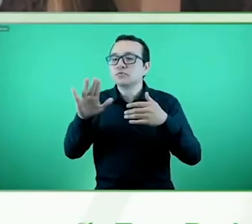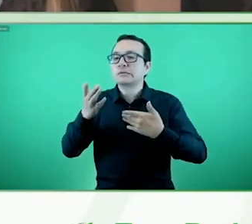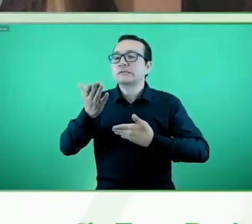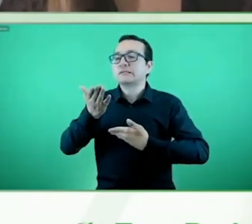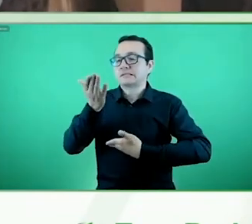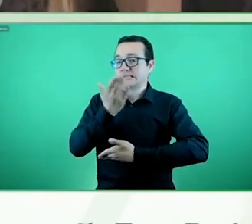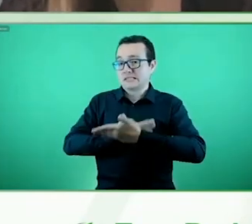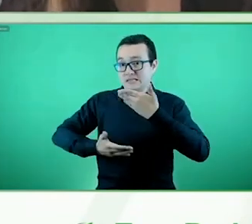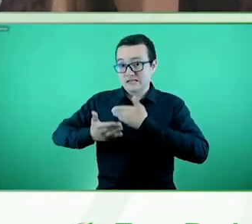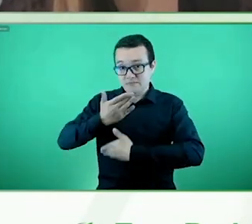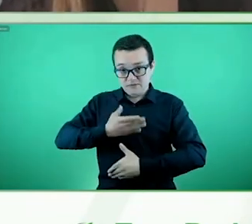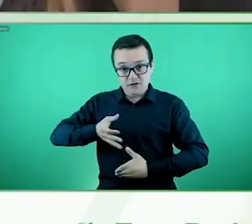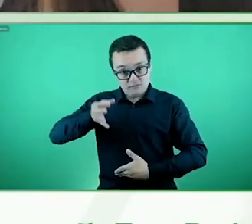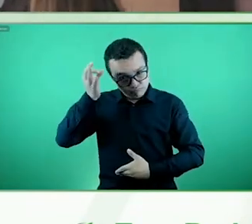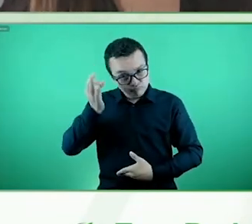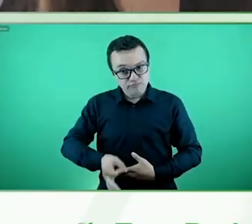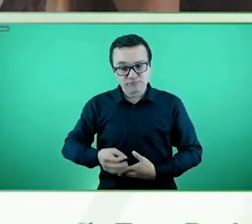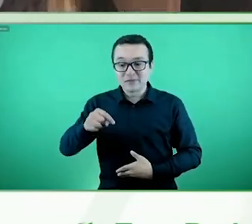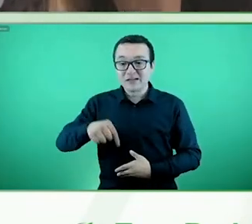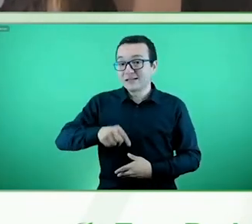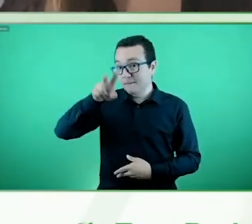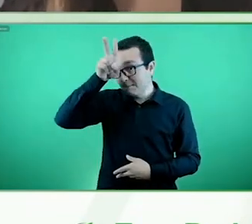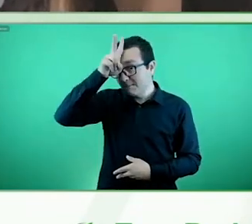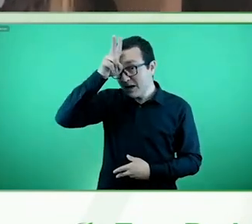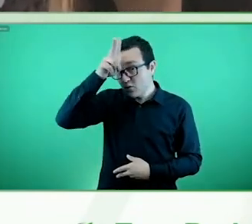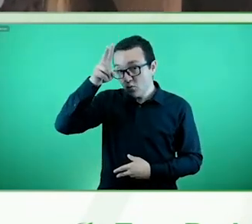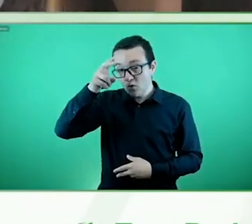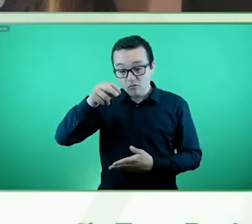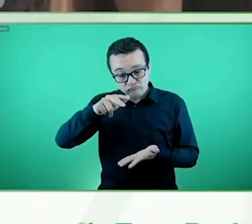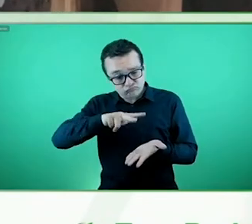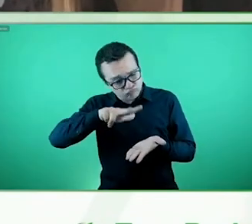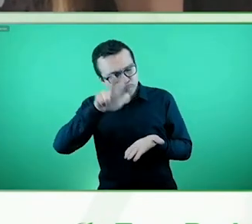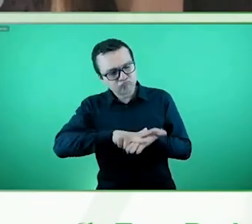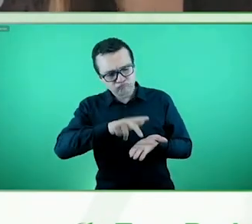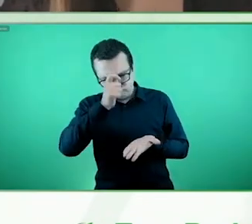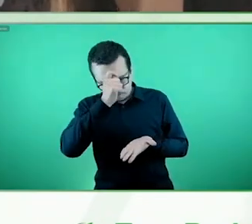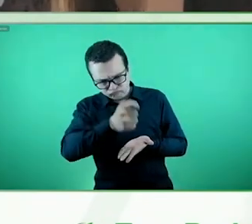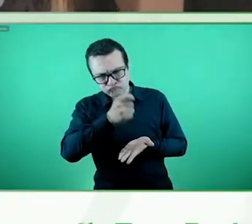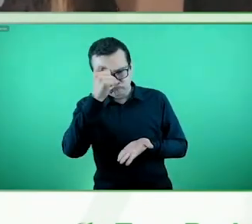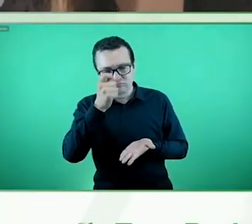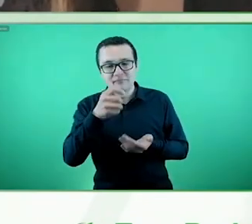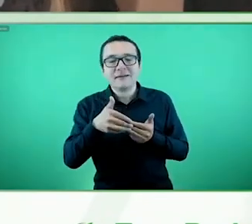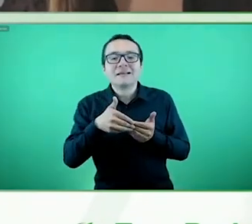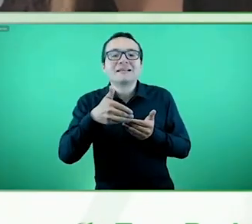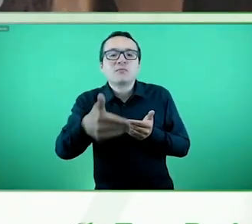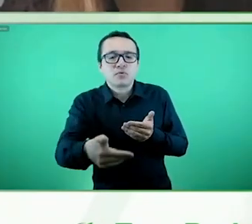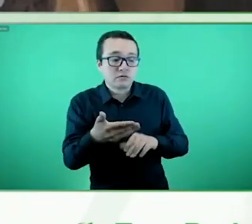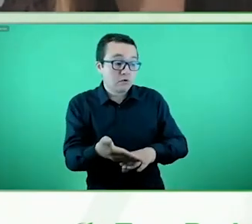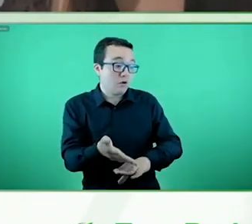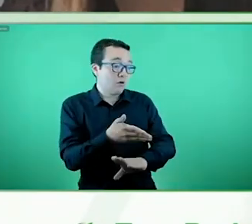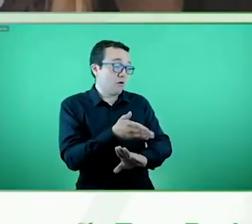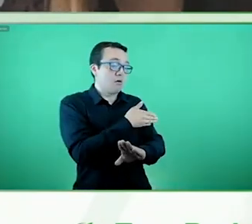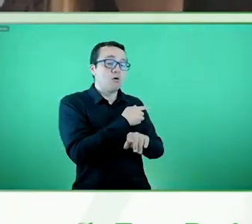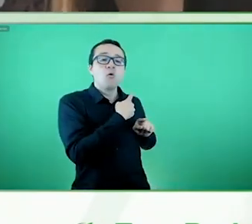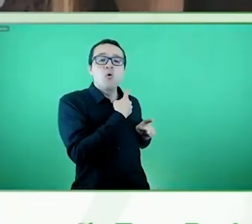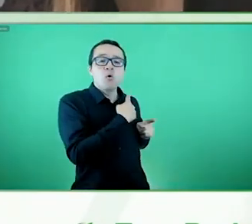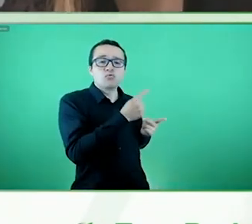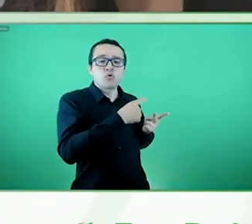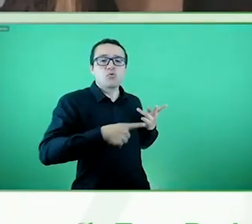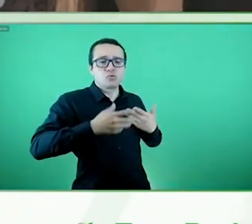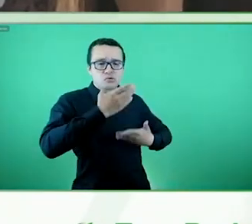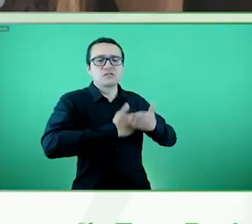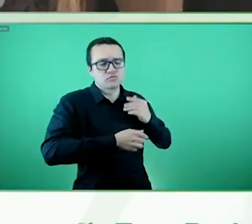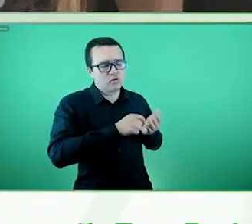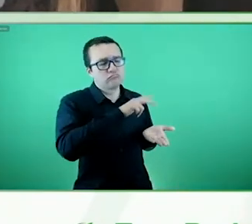reconocimiento en el Perú ha sido posterior al de otras discapacidades. Y eso, sumado a otros factores,